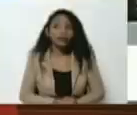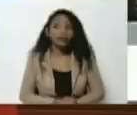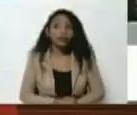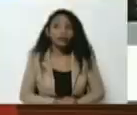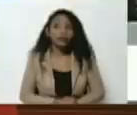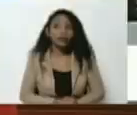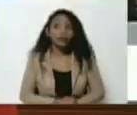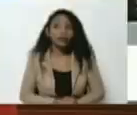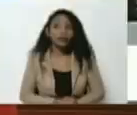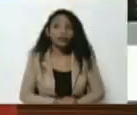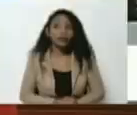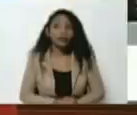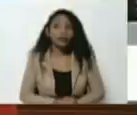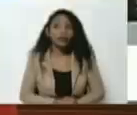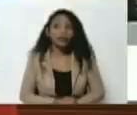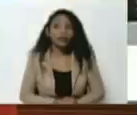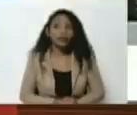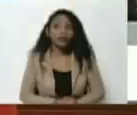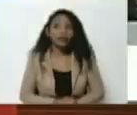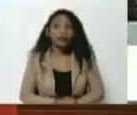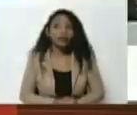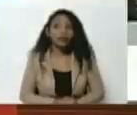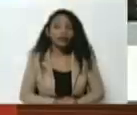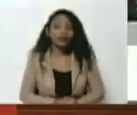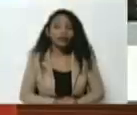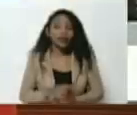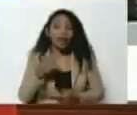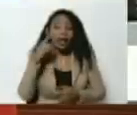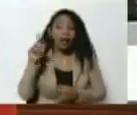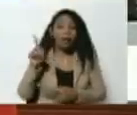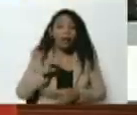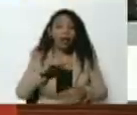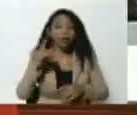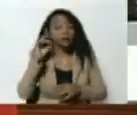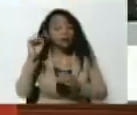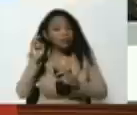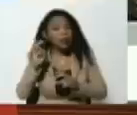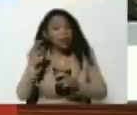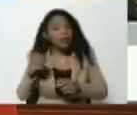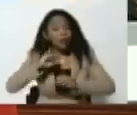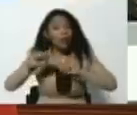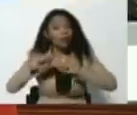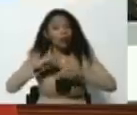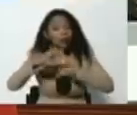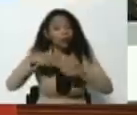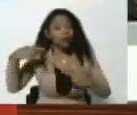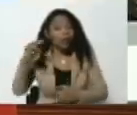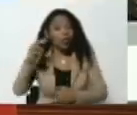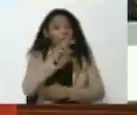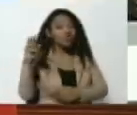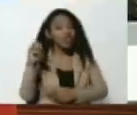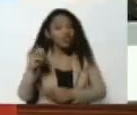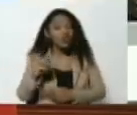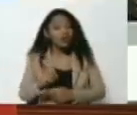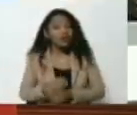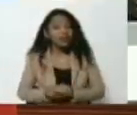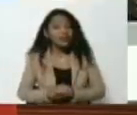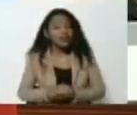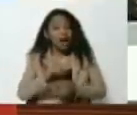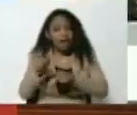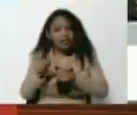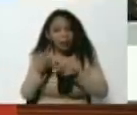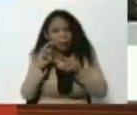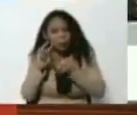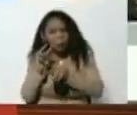¡Epa, loca! La Oriental, vale, del Movimiento Bolivariano Revolucionario 200. Y Nieves, ese es Nieves,